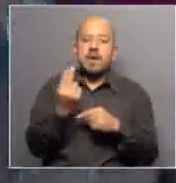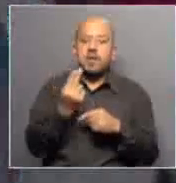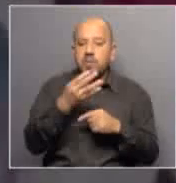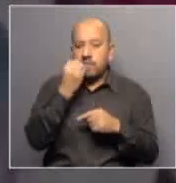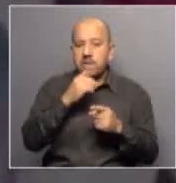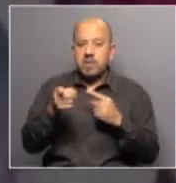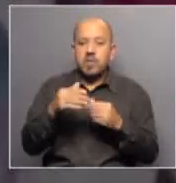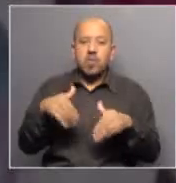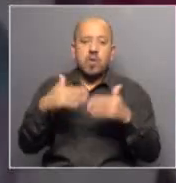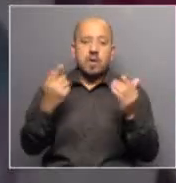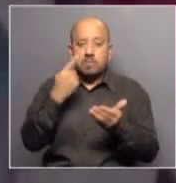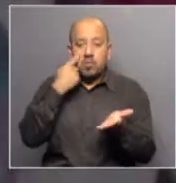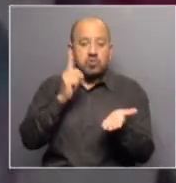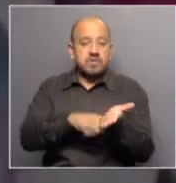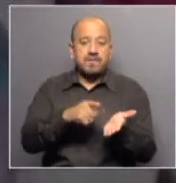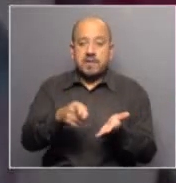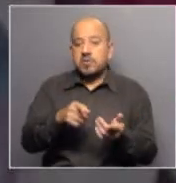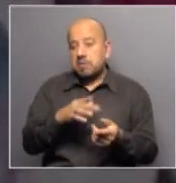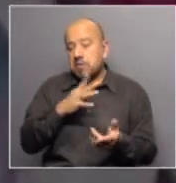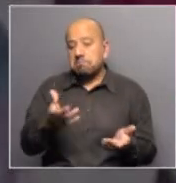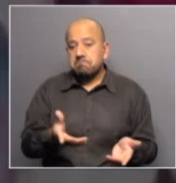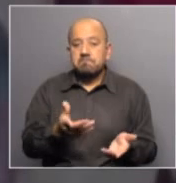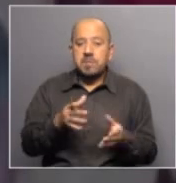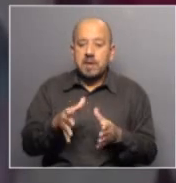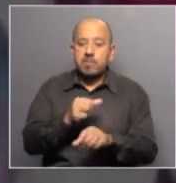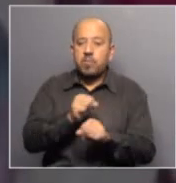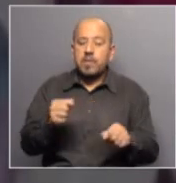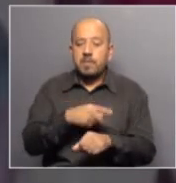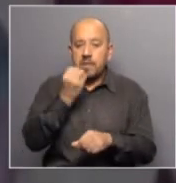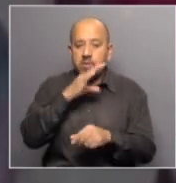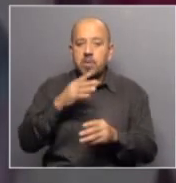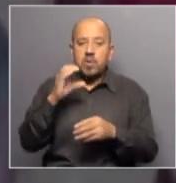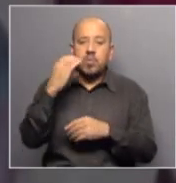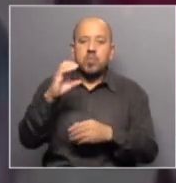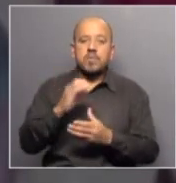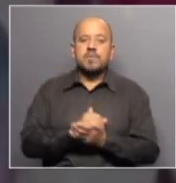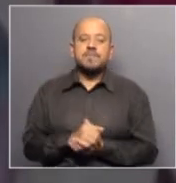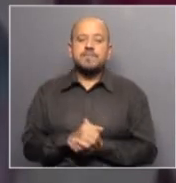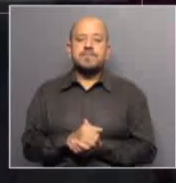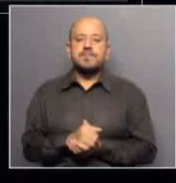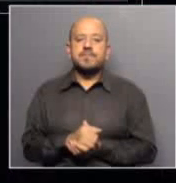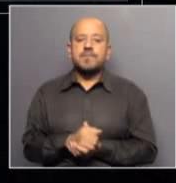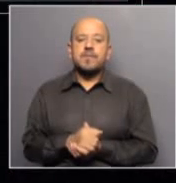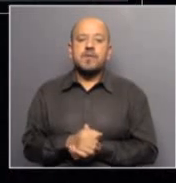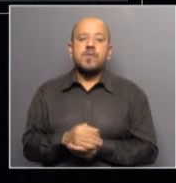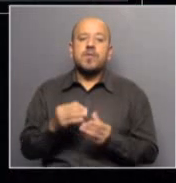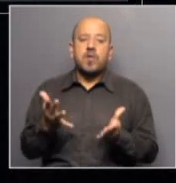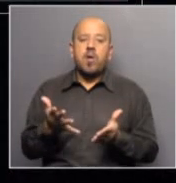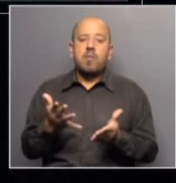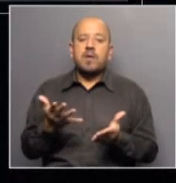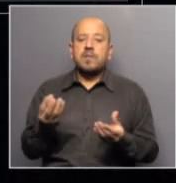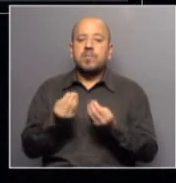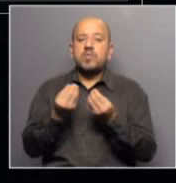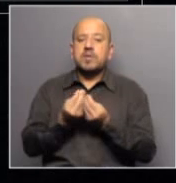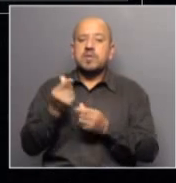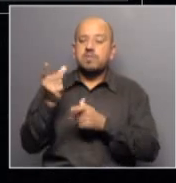a cualquier observación que ellos crean que es pertinente para mejorar el funcionamiento de los clubes. Sabés que para mucha gente pueden ser cosas obvias